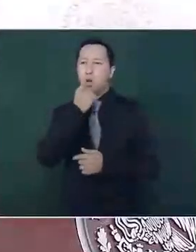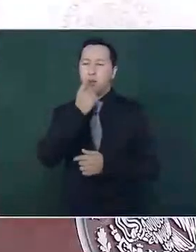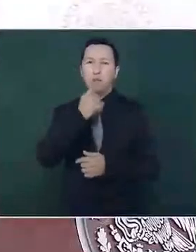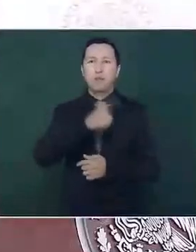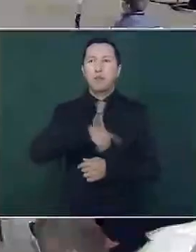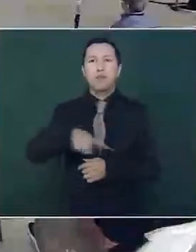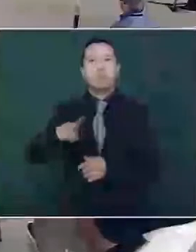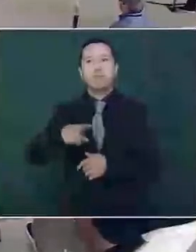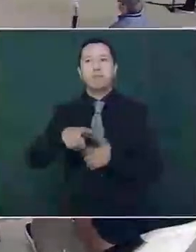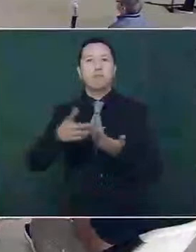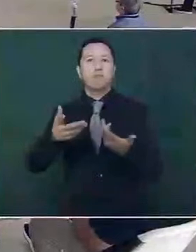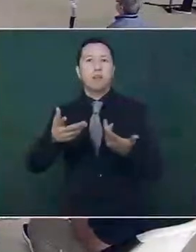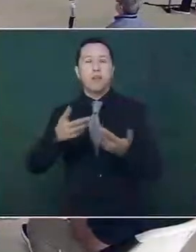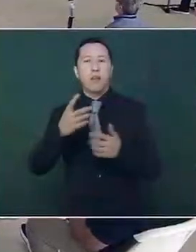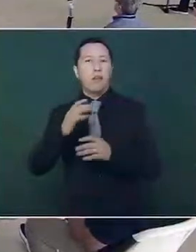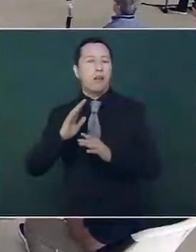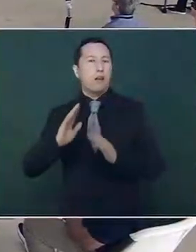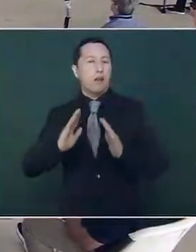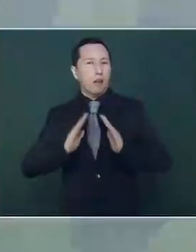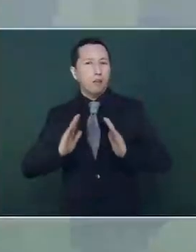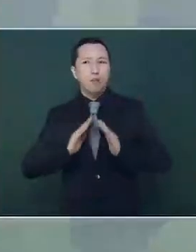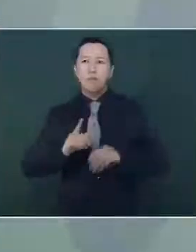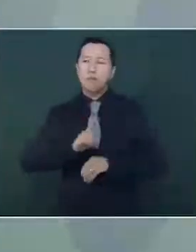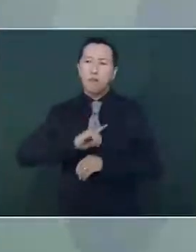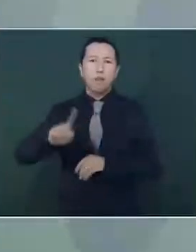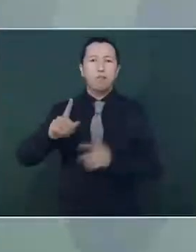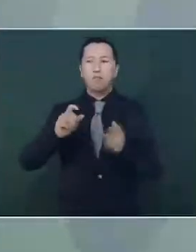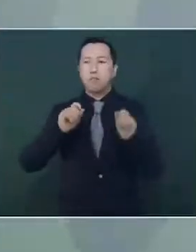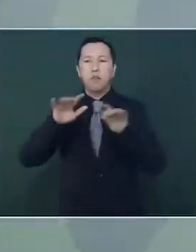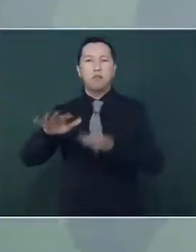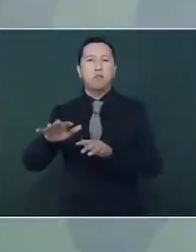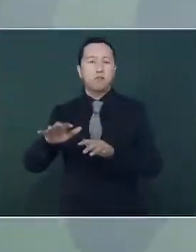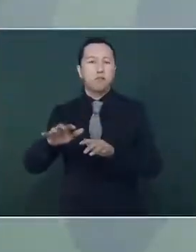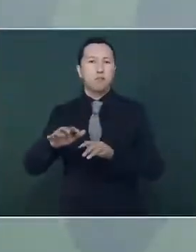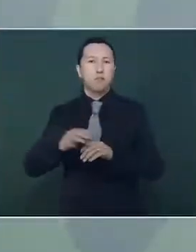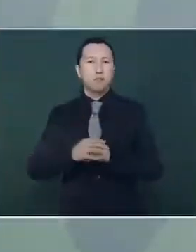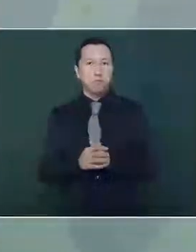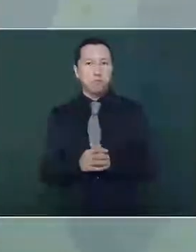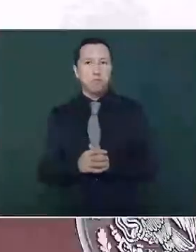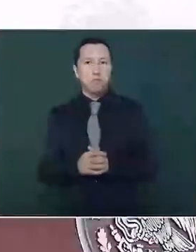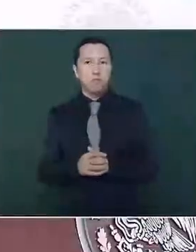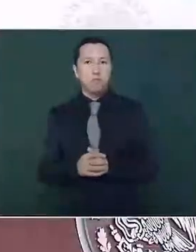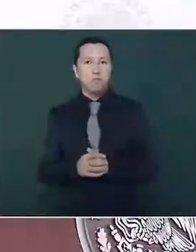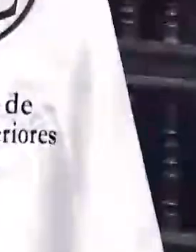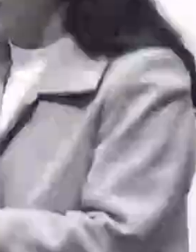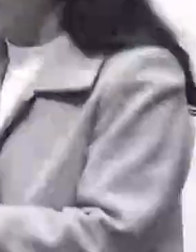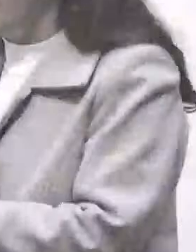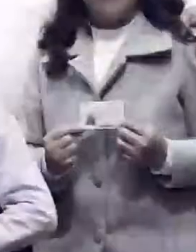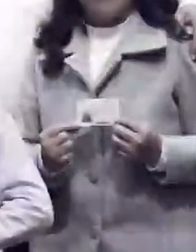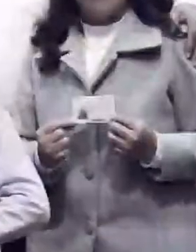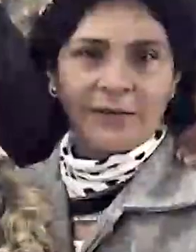Dicen que yo no estoy tomando en cuenta el golpe de Estado.